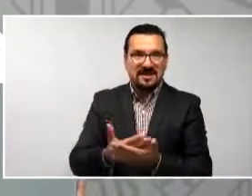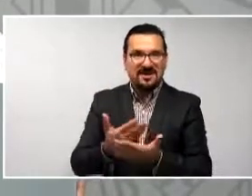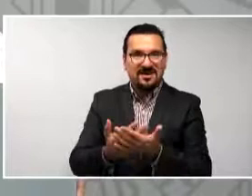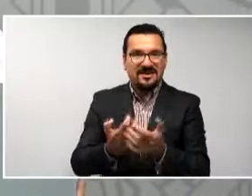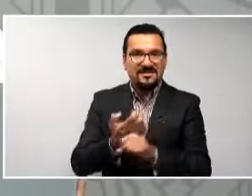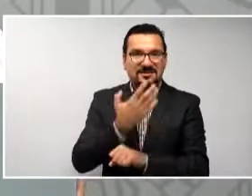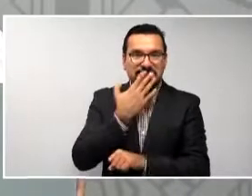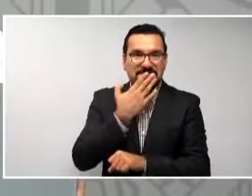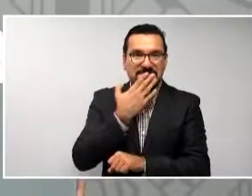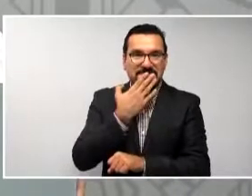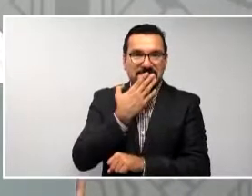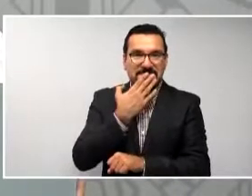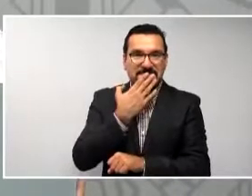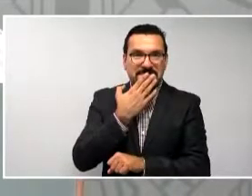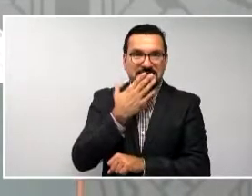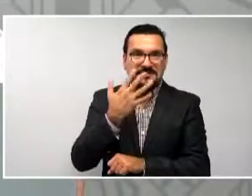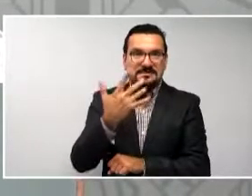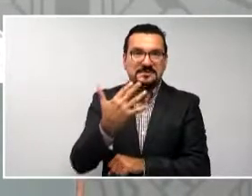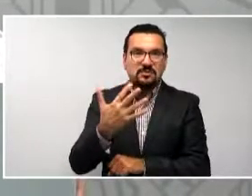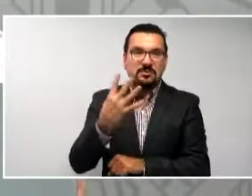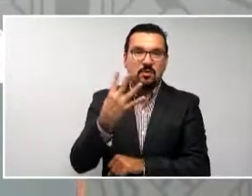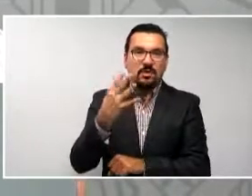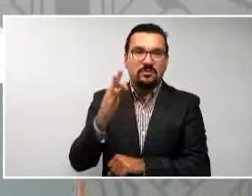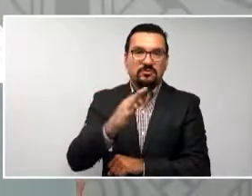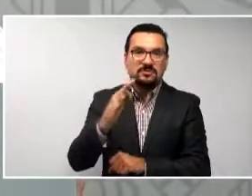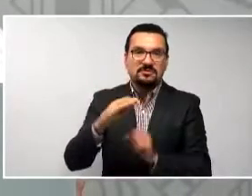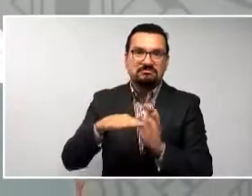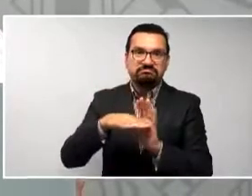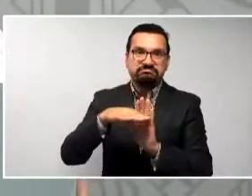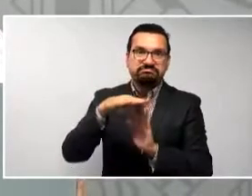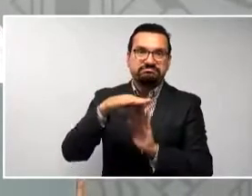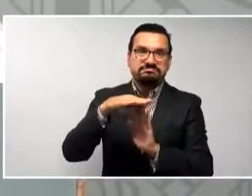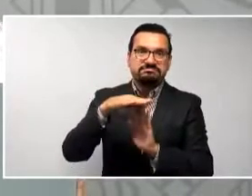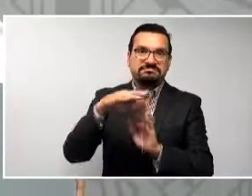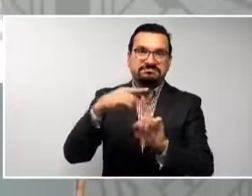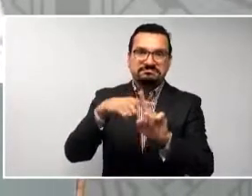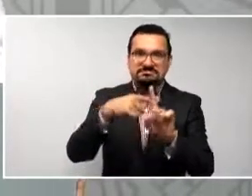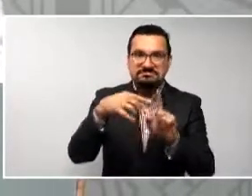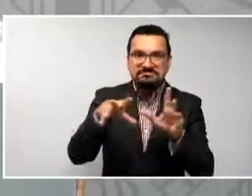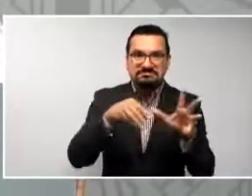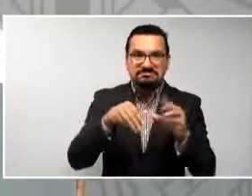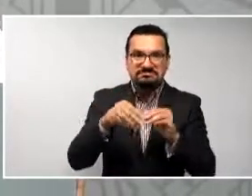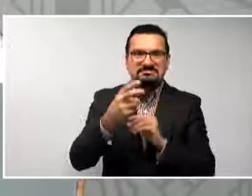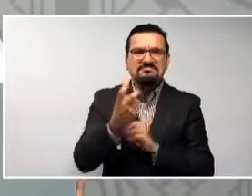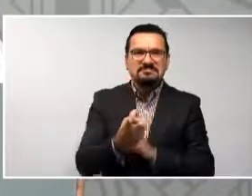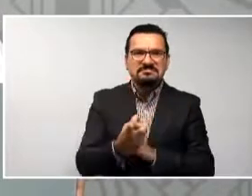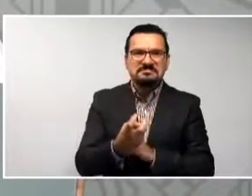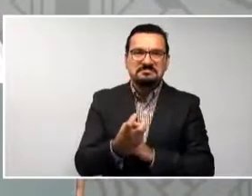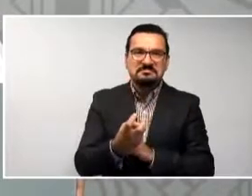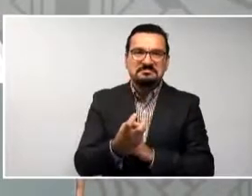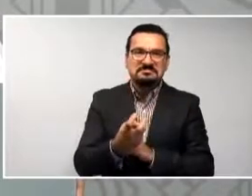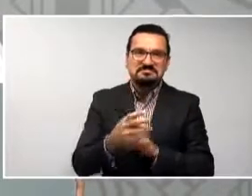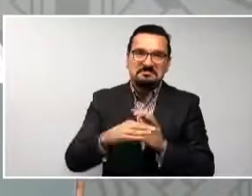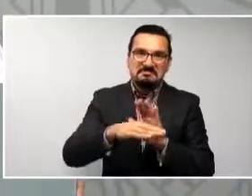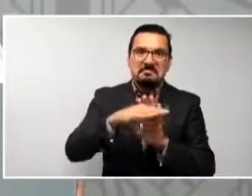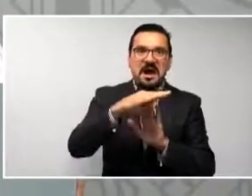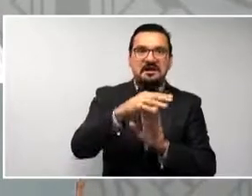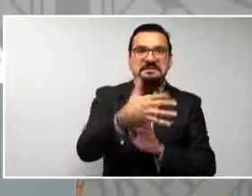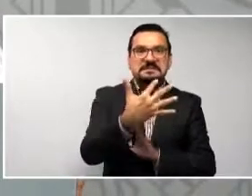fue del 54 por ciento eso quiere decir que aumentamos en un